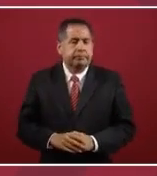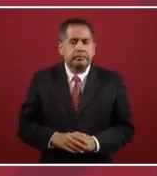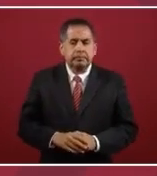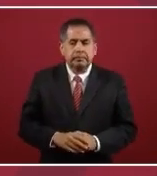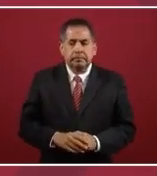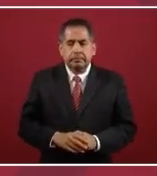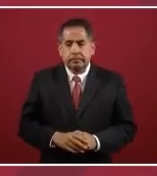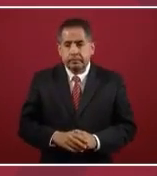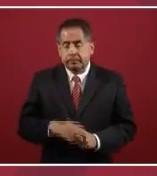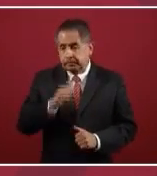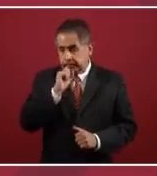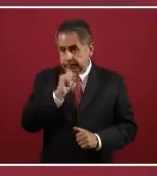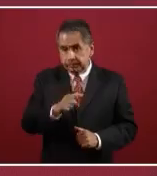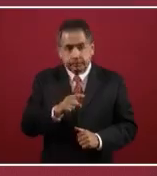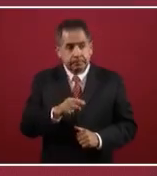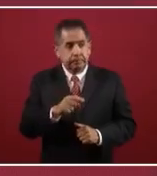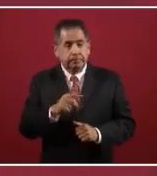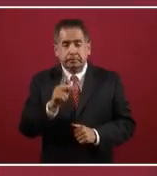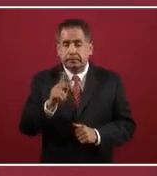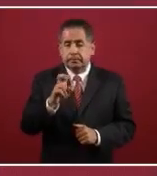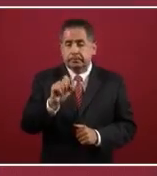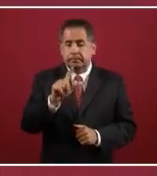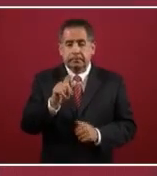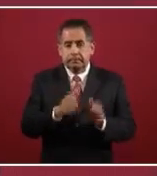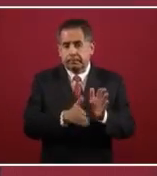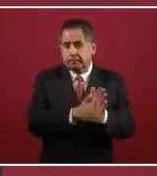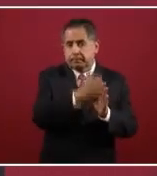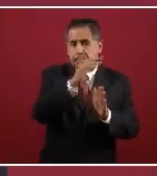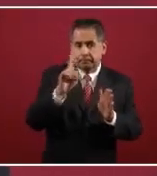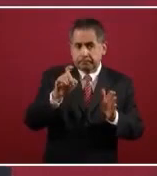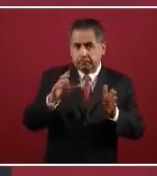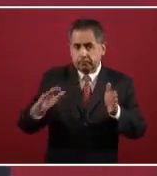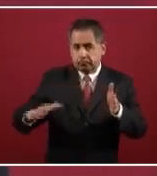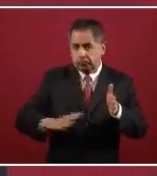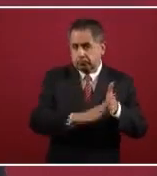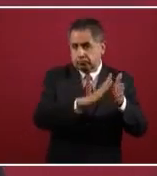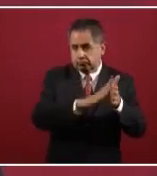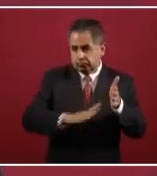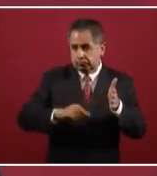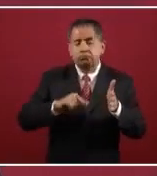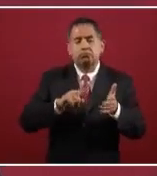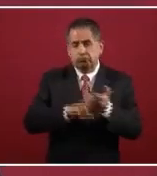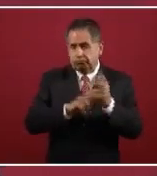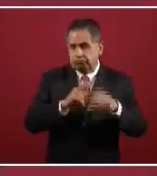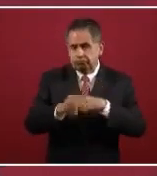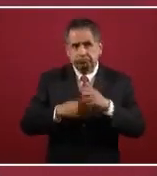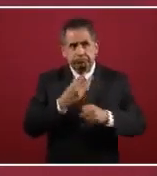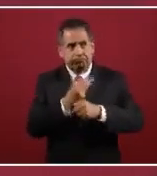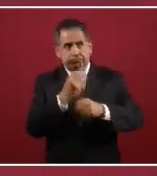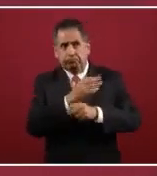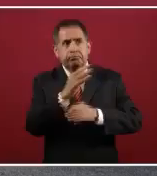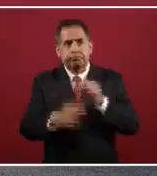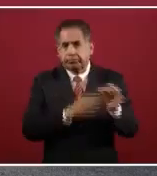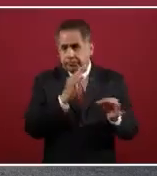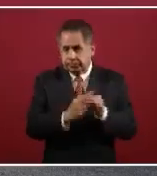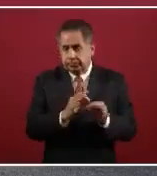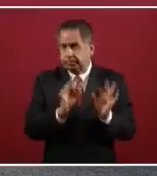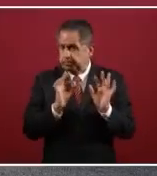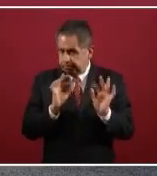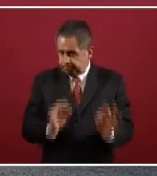Se va a terminar la presa Pilares, ese fue otro compromiso que se